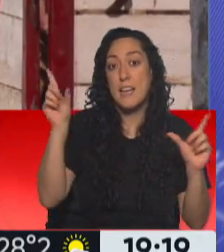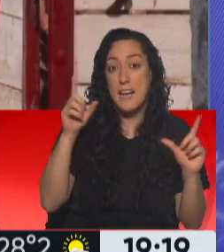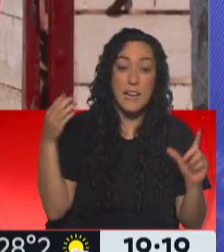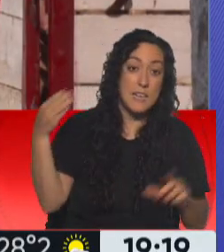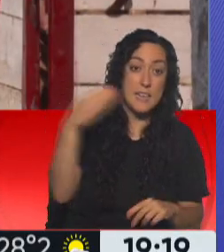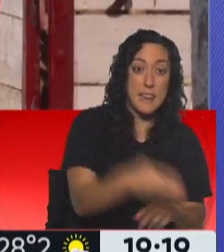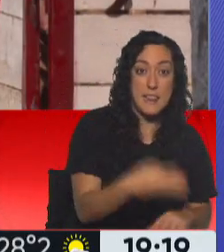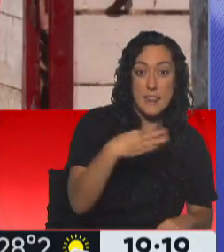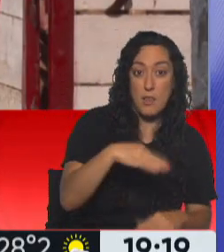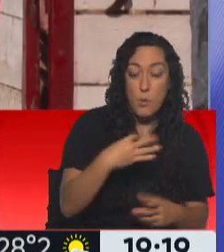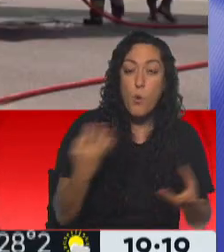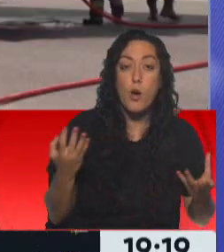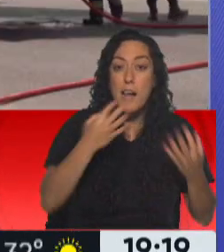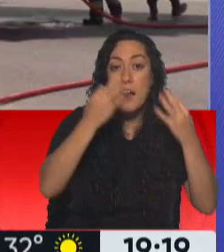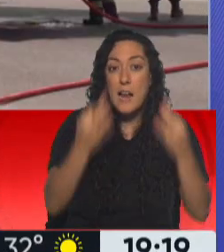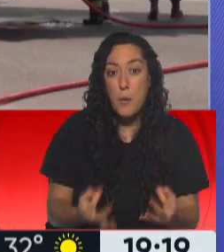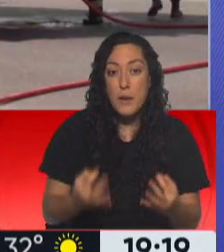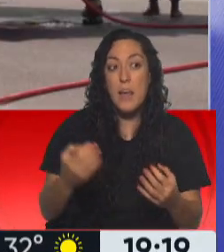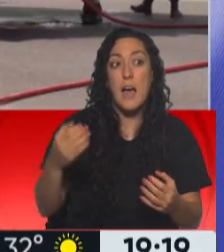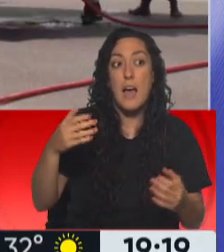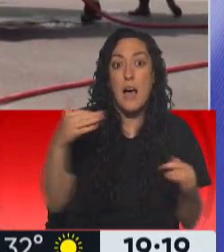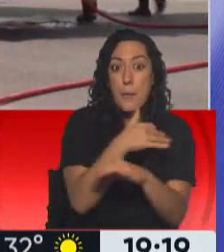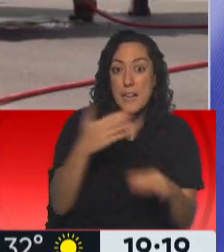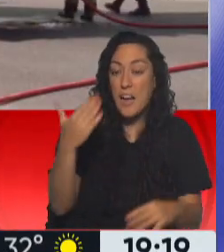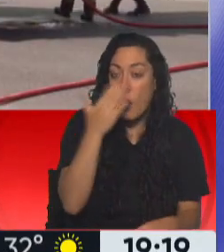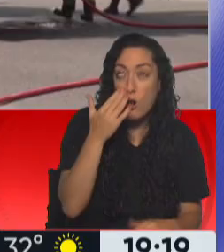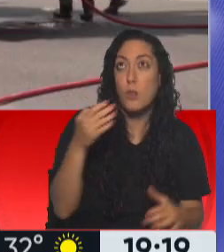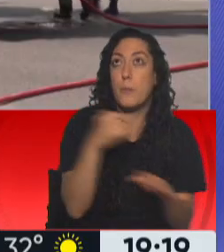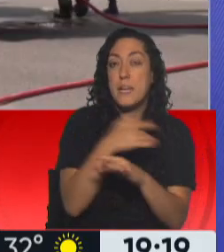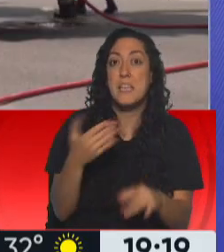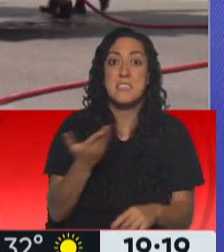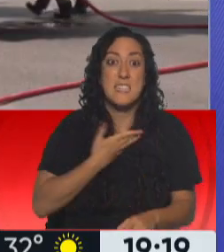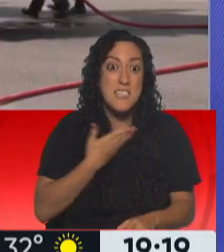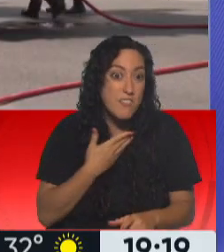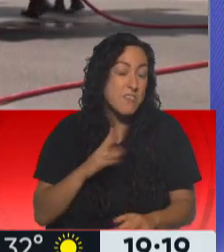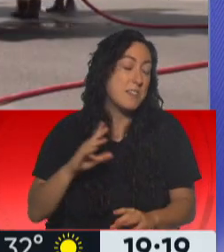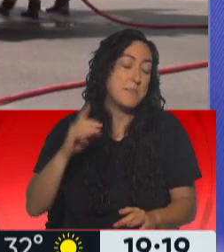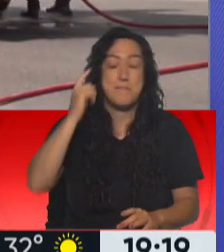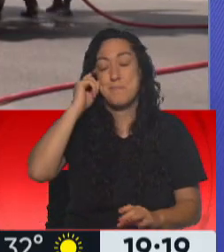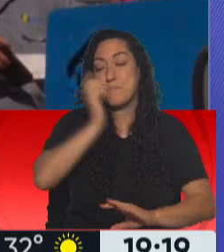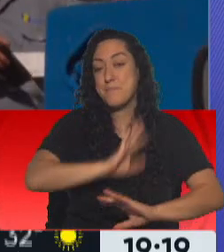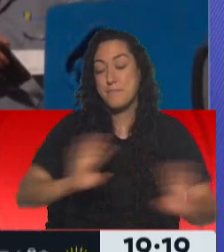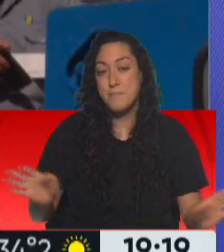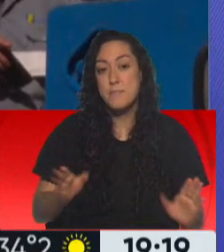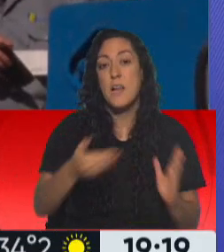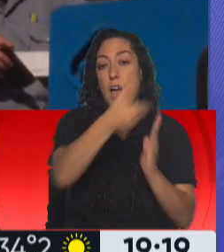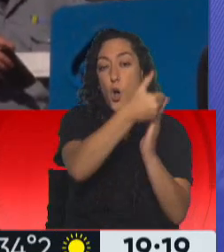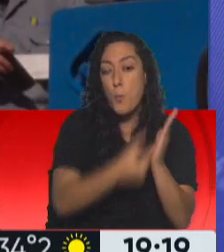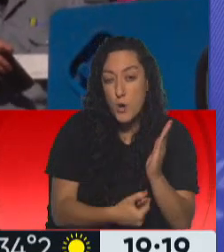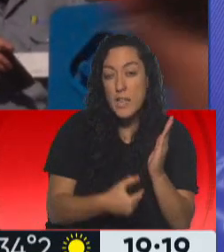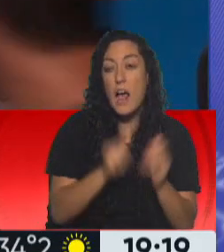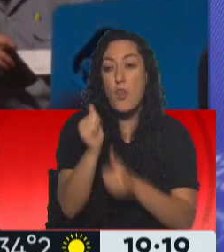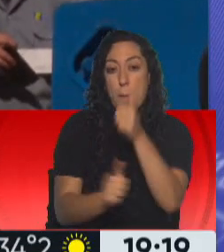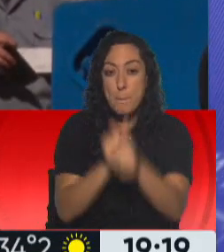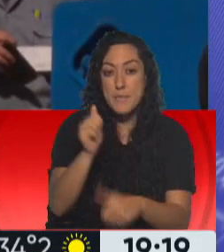acá y realmente cruzar Córdoba y Santa Fe, no se imaginan lo que fue. Hay un comunicado de la empresa